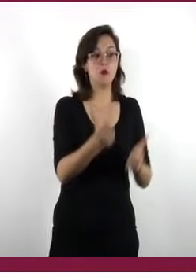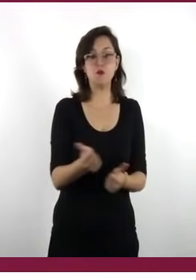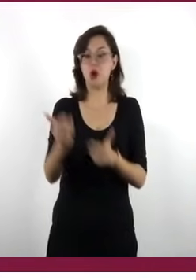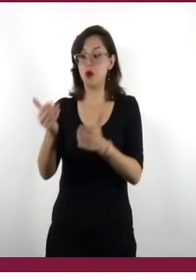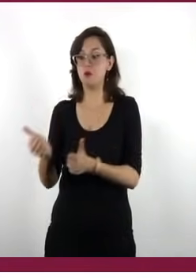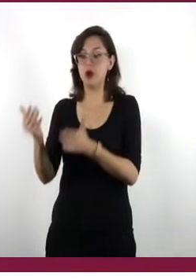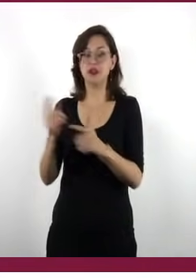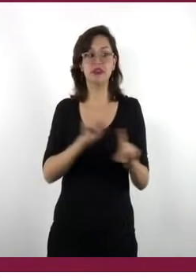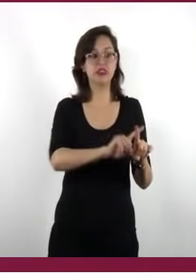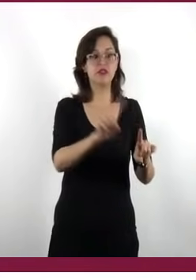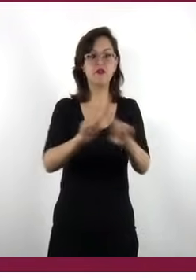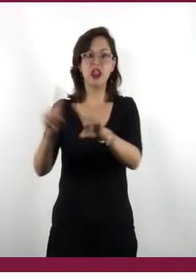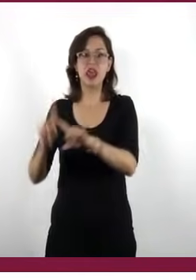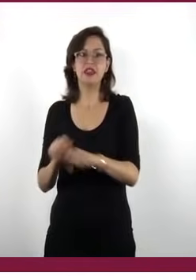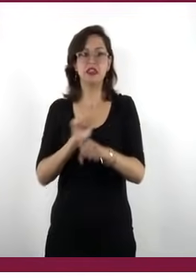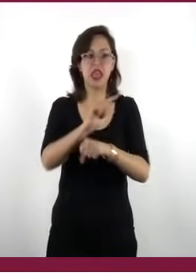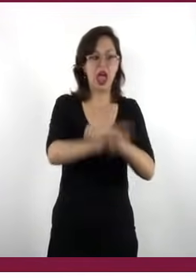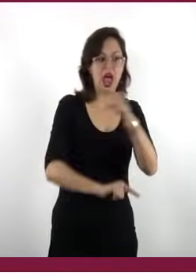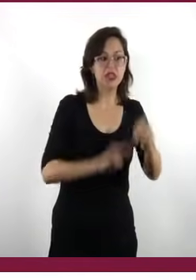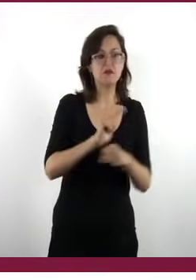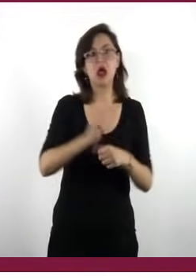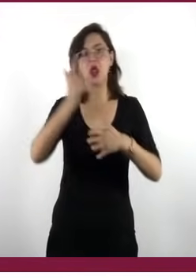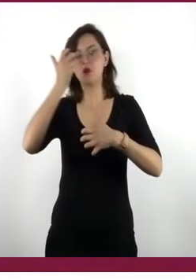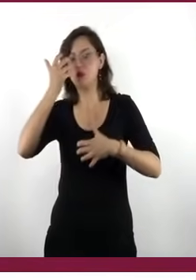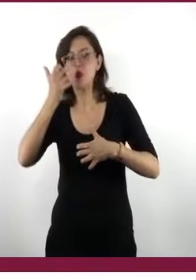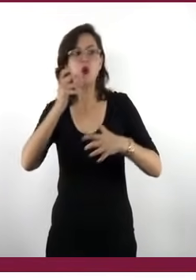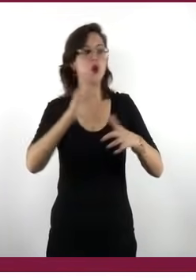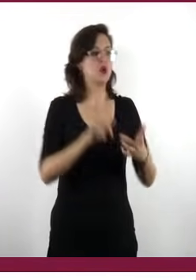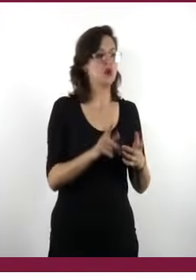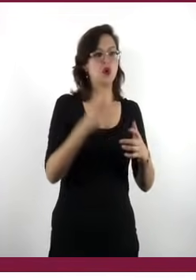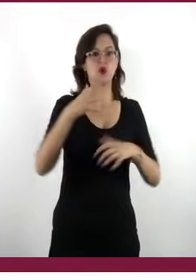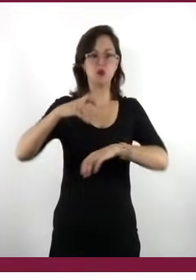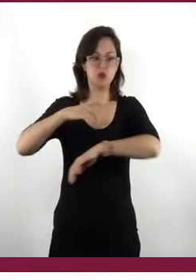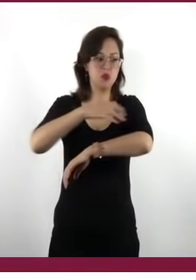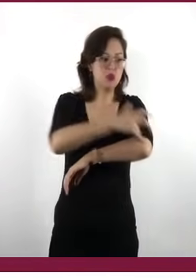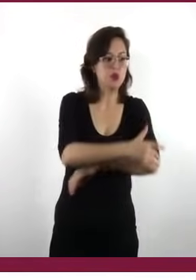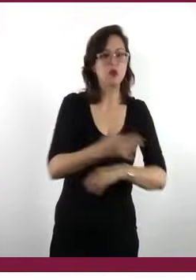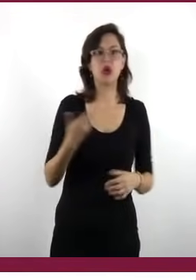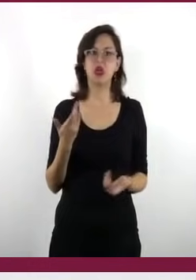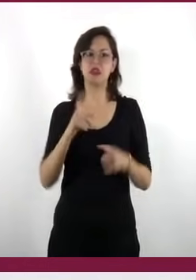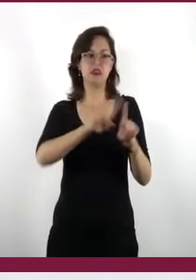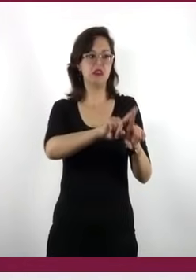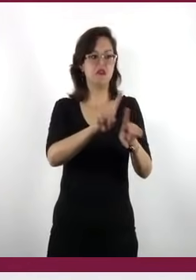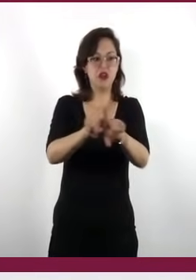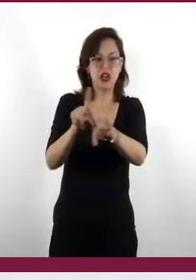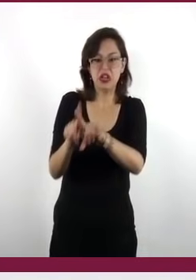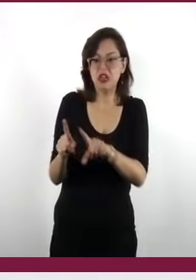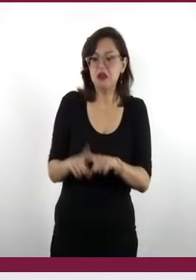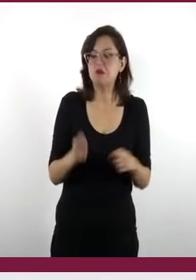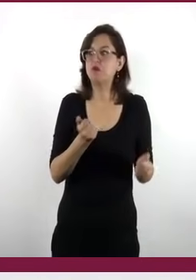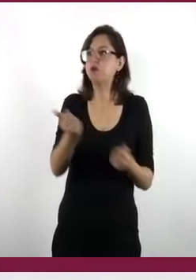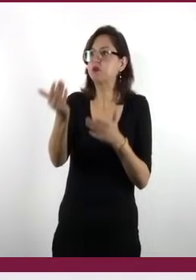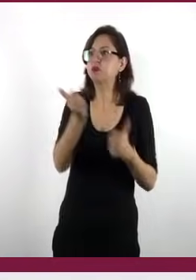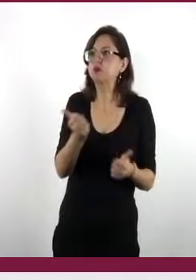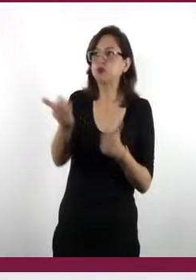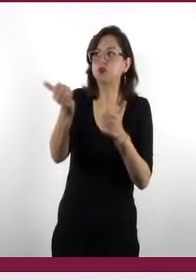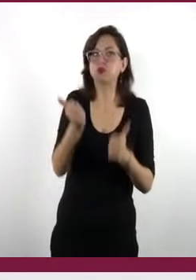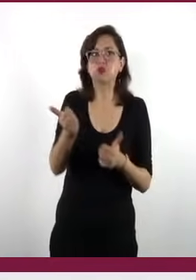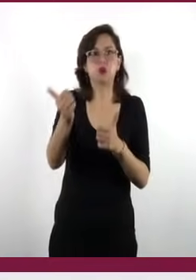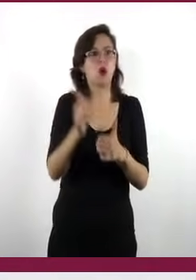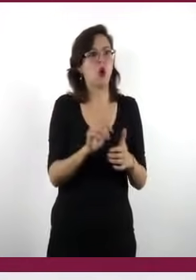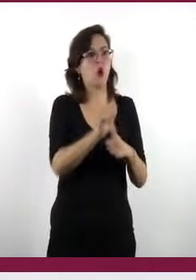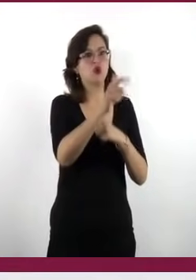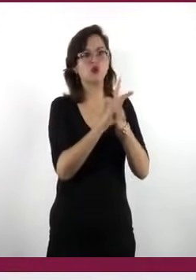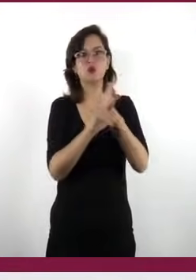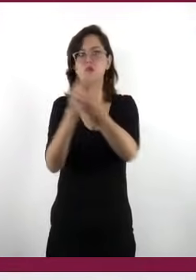Loros, tucanes, orquídeas, monos, ocelotes, tarántulas y reptiles. De seguida sí se acabará la biodiversidad